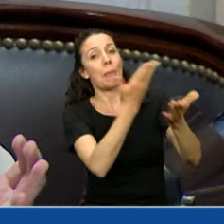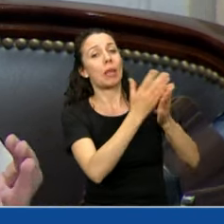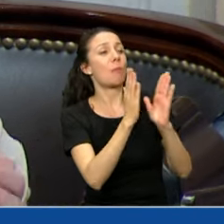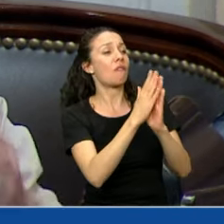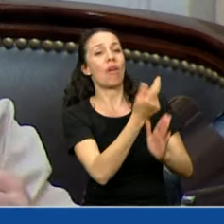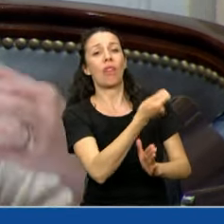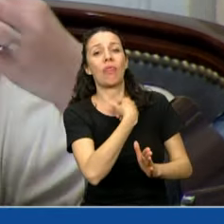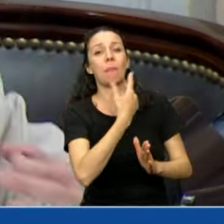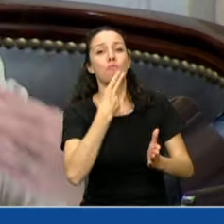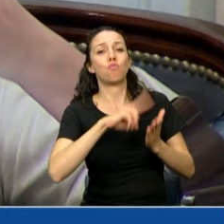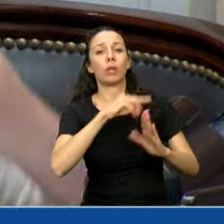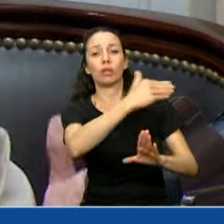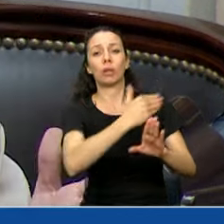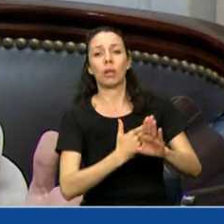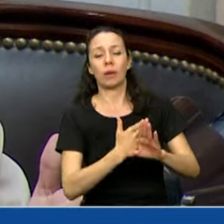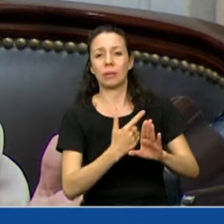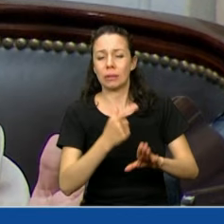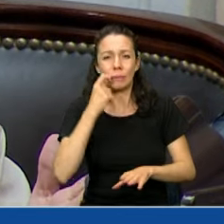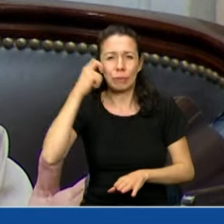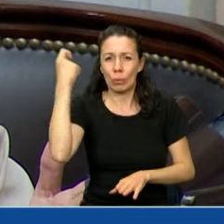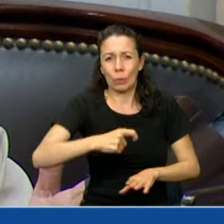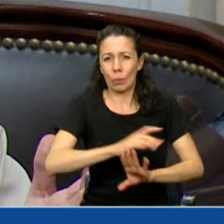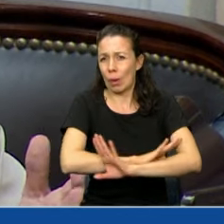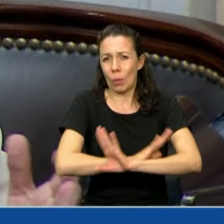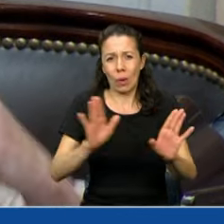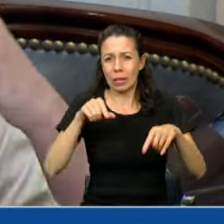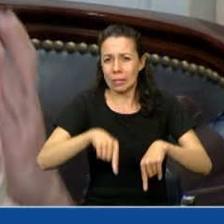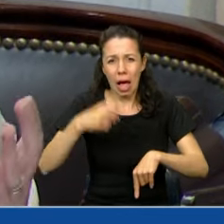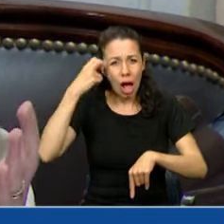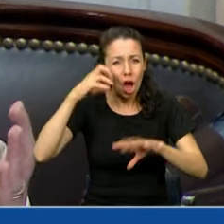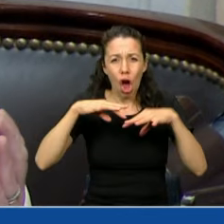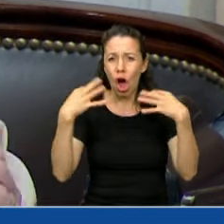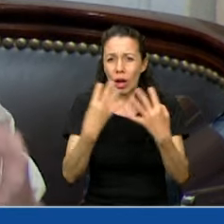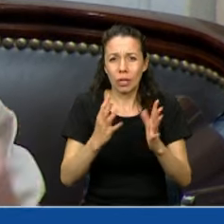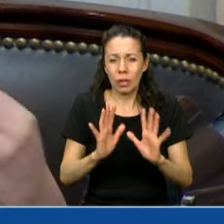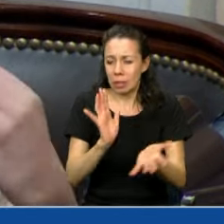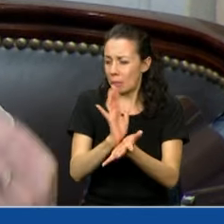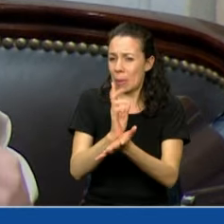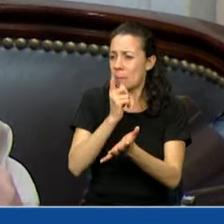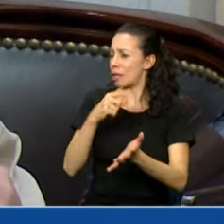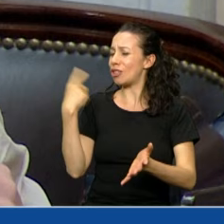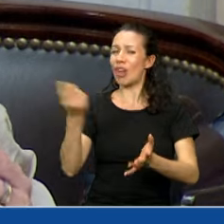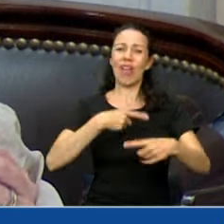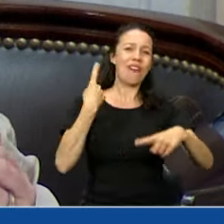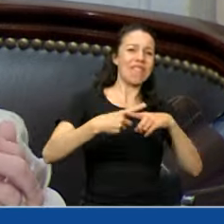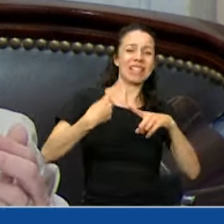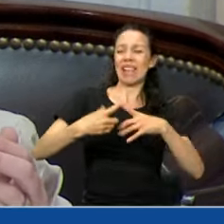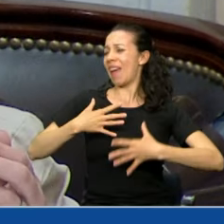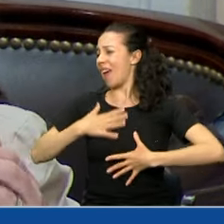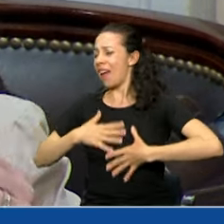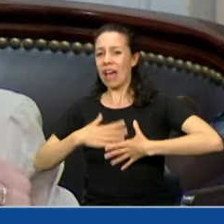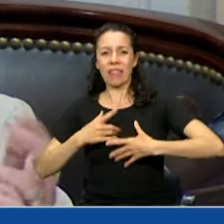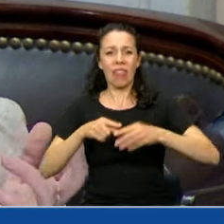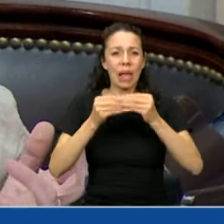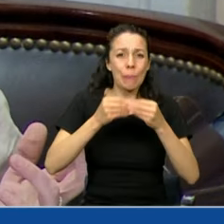fomento es una vergüenza lo que está pasando en este congreso hay un microclima todos festejan estamos festejando desde que